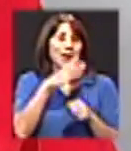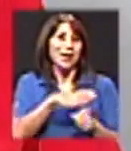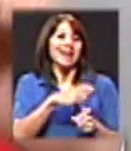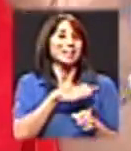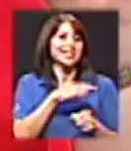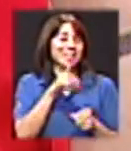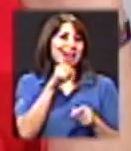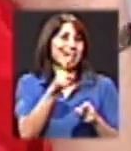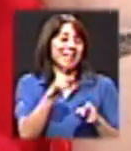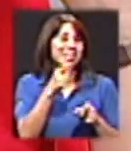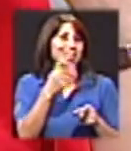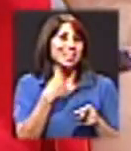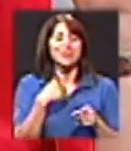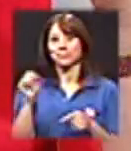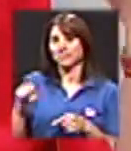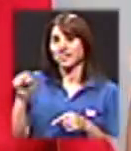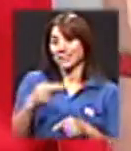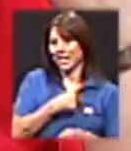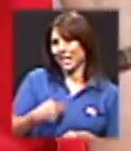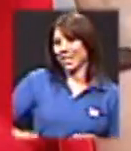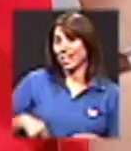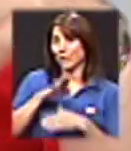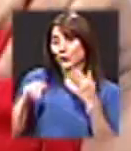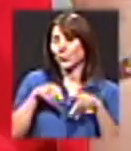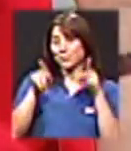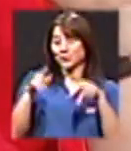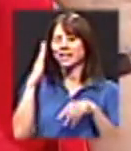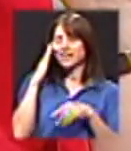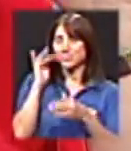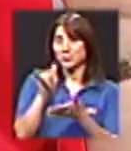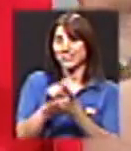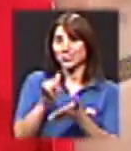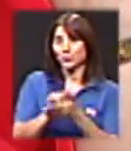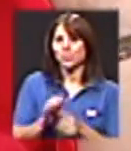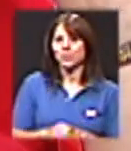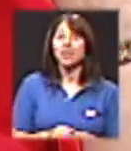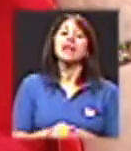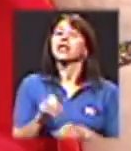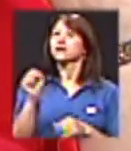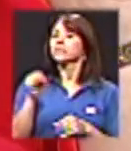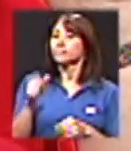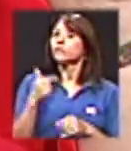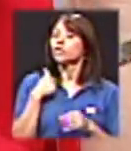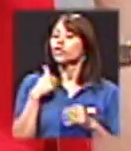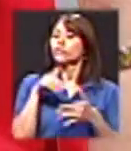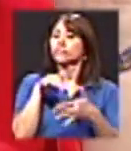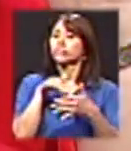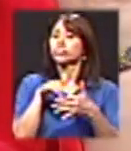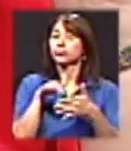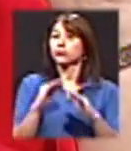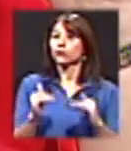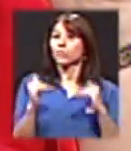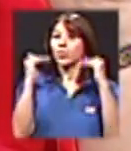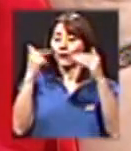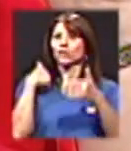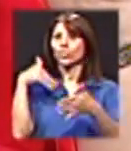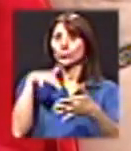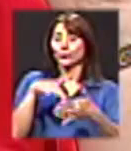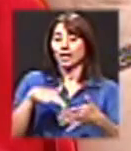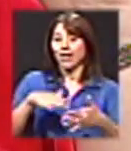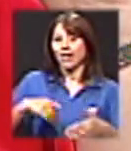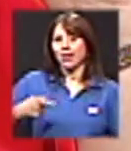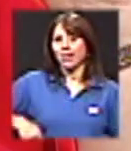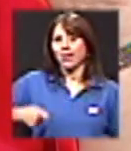Heredia todos los heredianos sabemos de eso. Sí, y entonces luego sí, efectivamente estudié Derecho y en la empresa, que era una empresa constructora